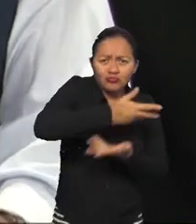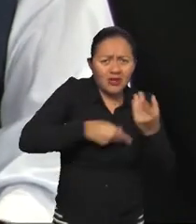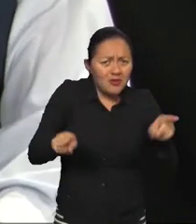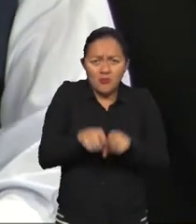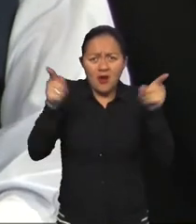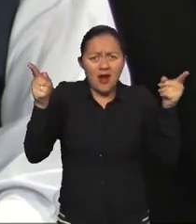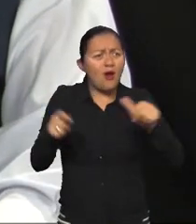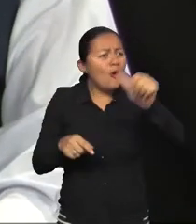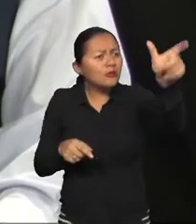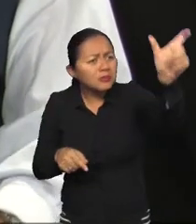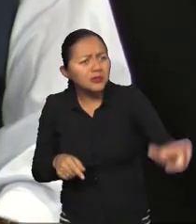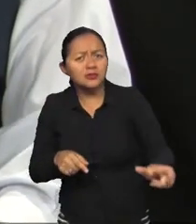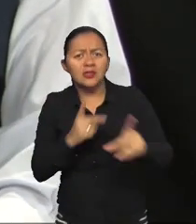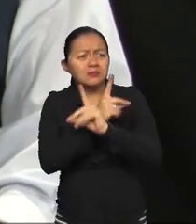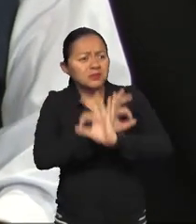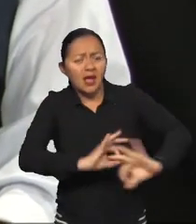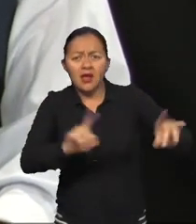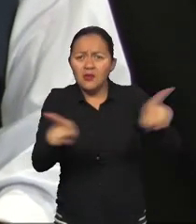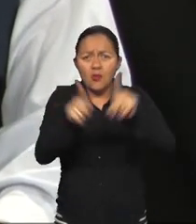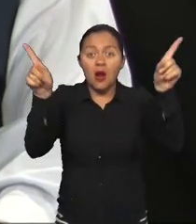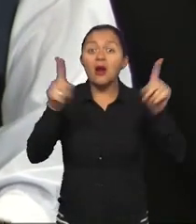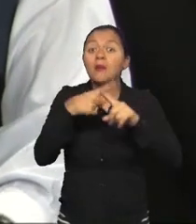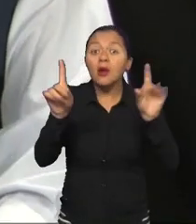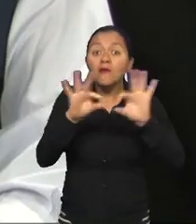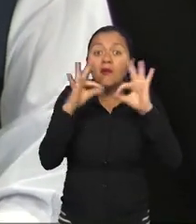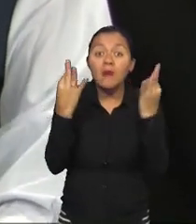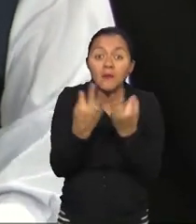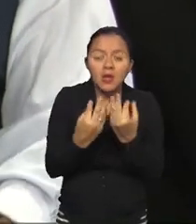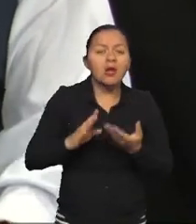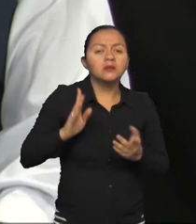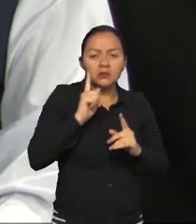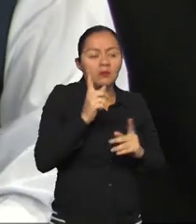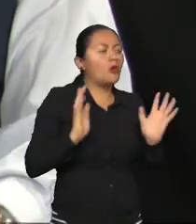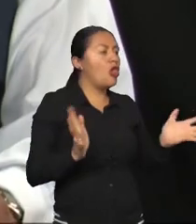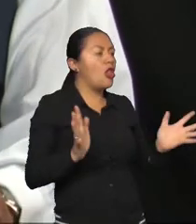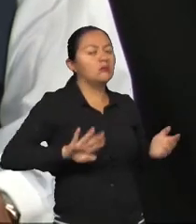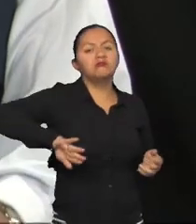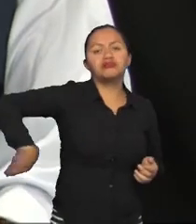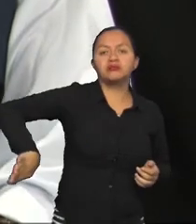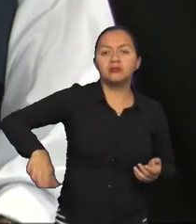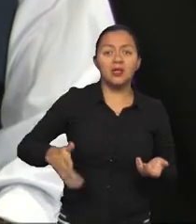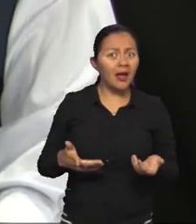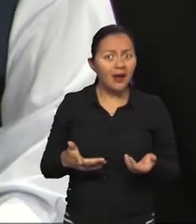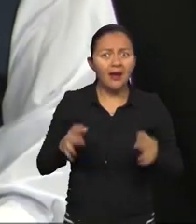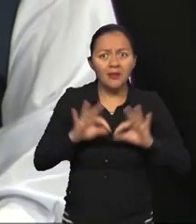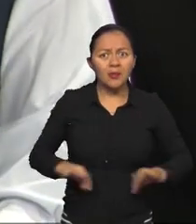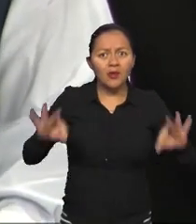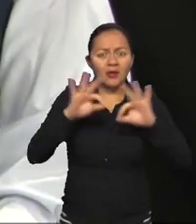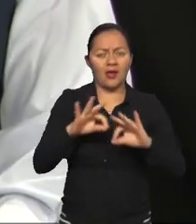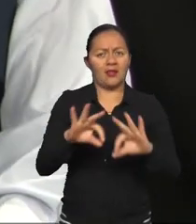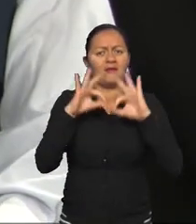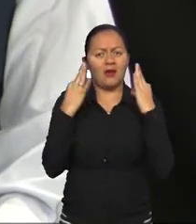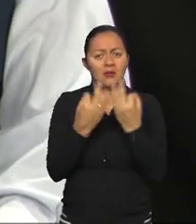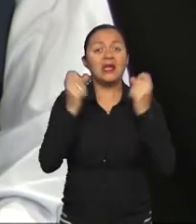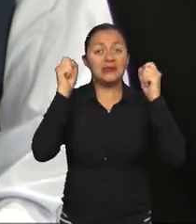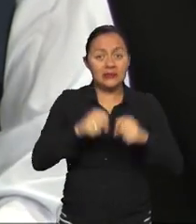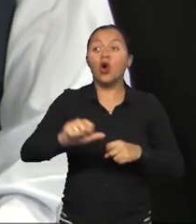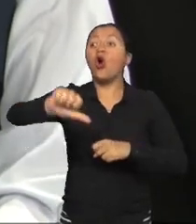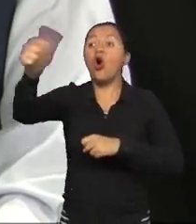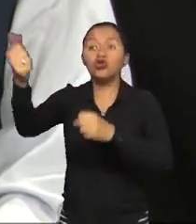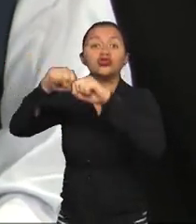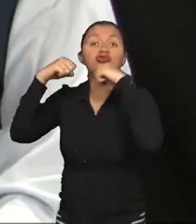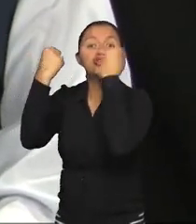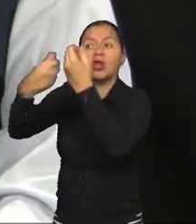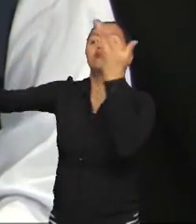familia solamente es totalmente excluyente. Es importante que salgan, que estén con las demás personas, que tengan otras personas que